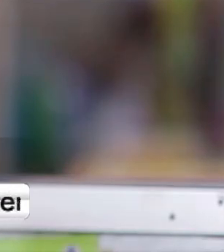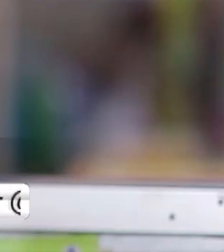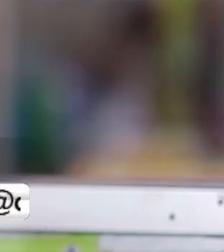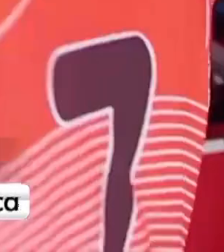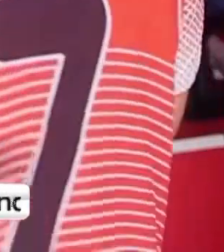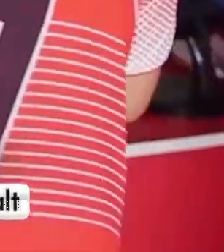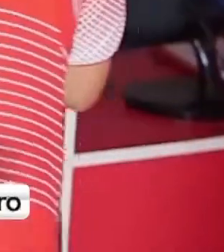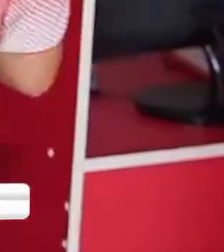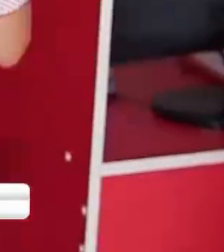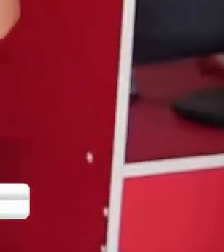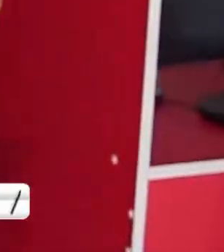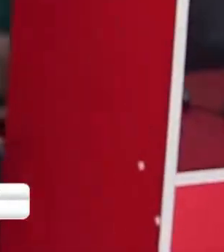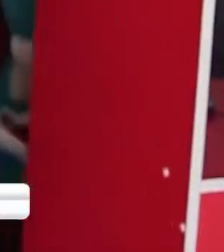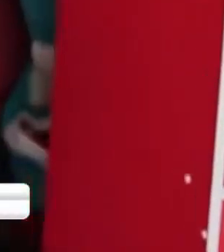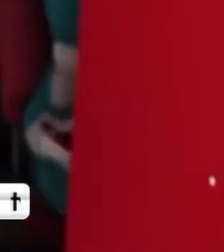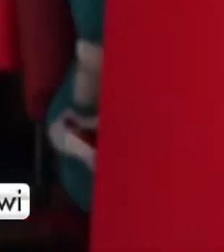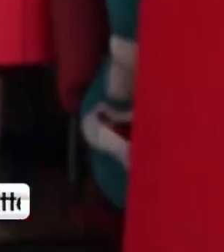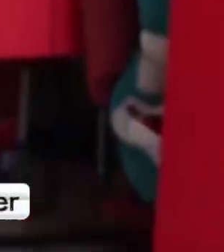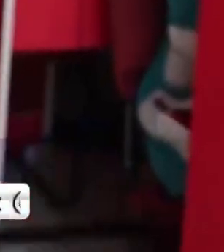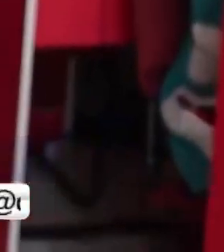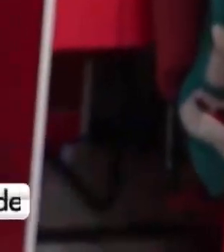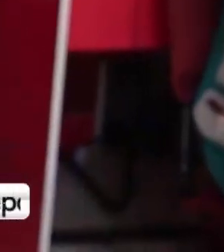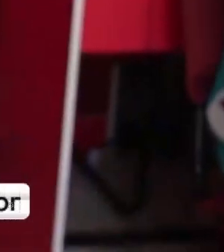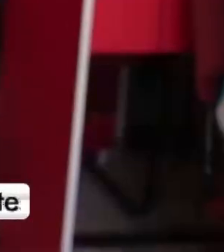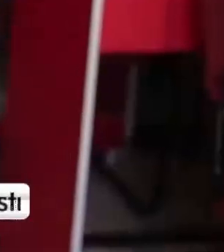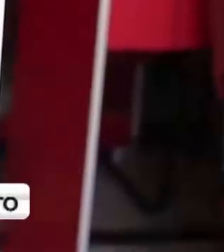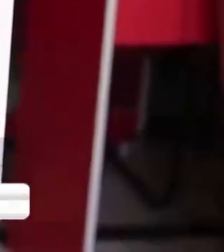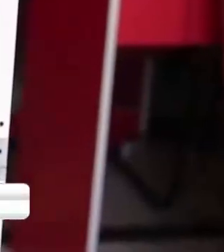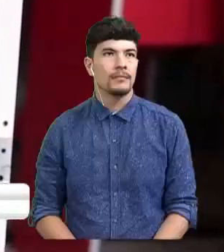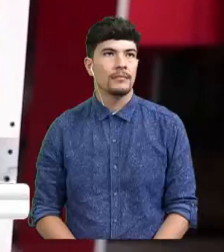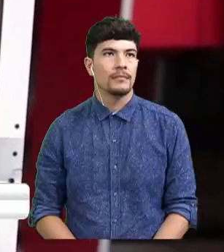entregar cámaras para los computadores. Este negocio